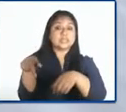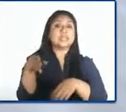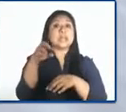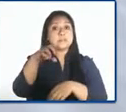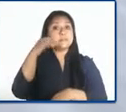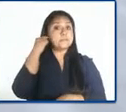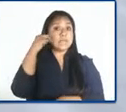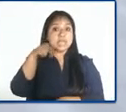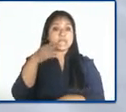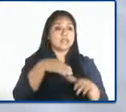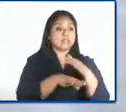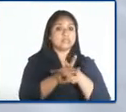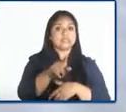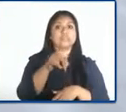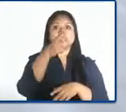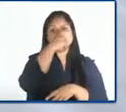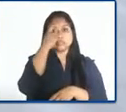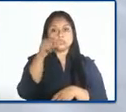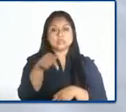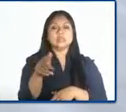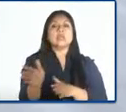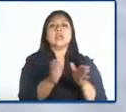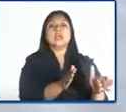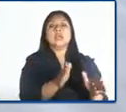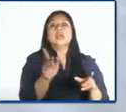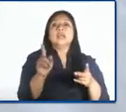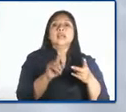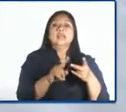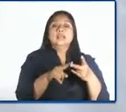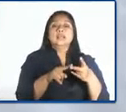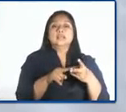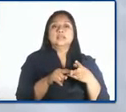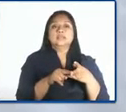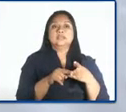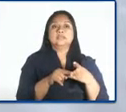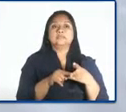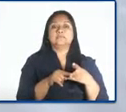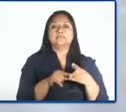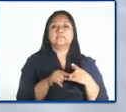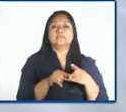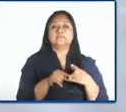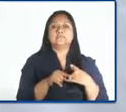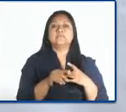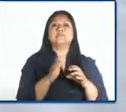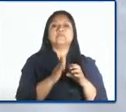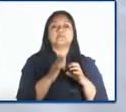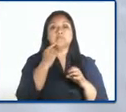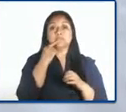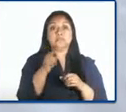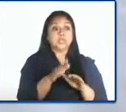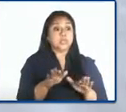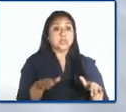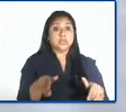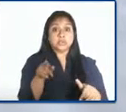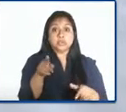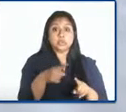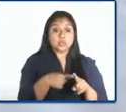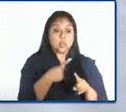dentro de estos casos. Con relación a la siguiente pregunta, los niños, pues,